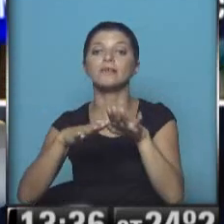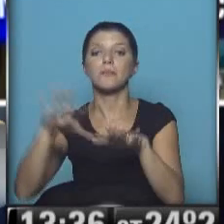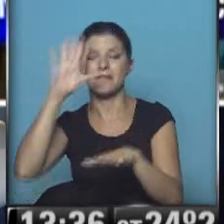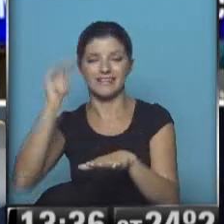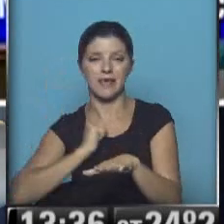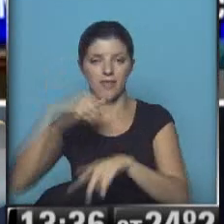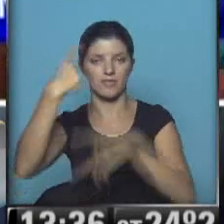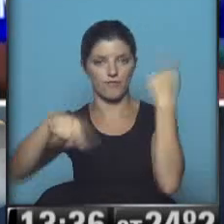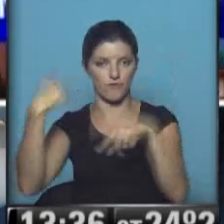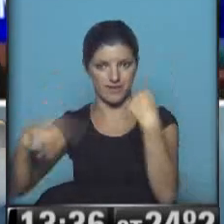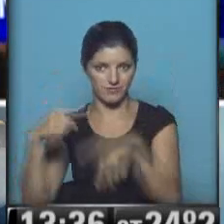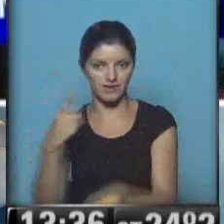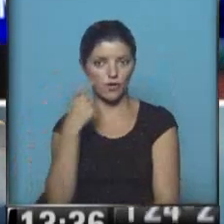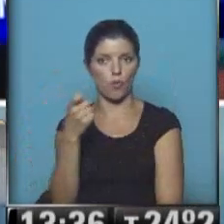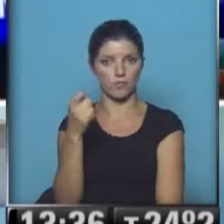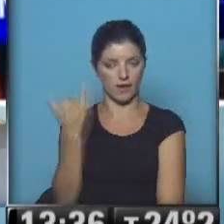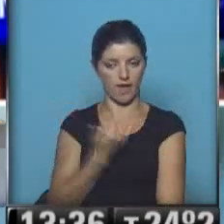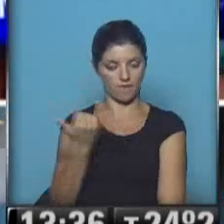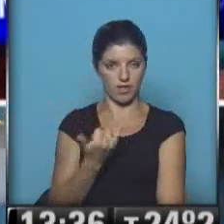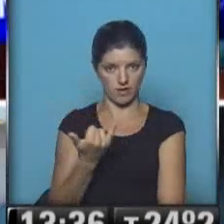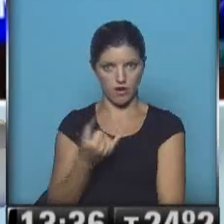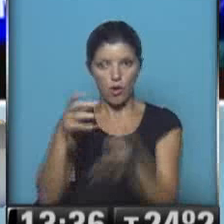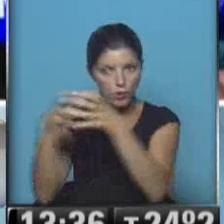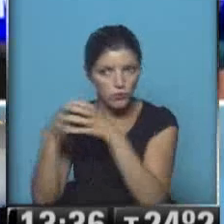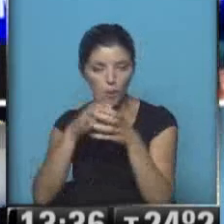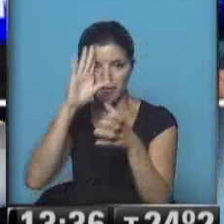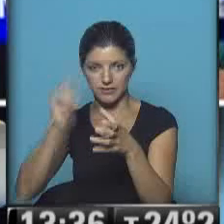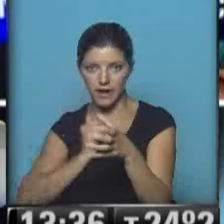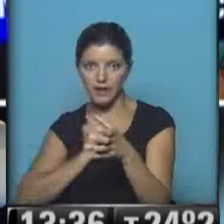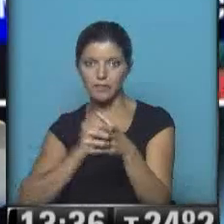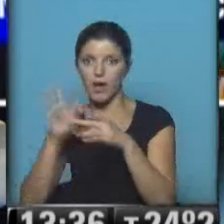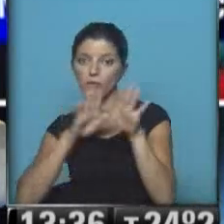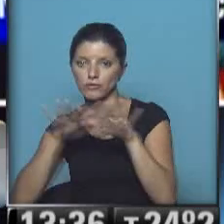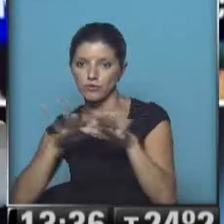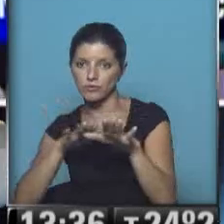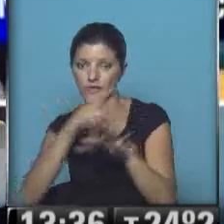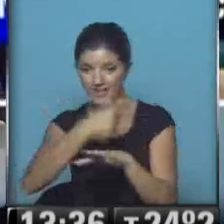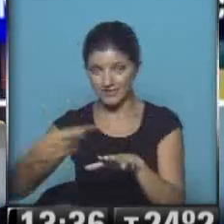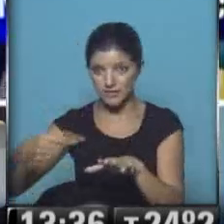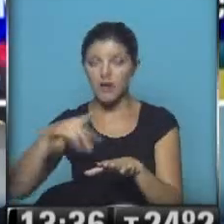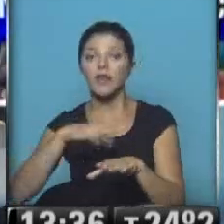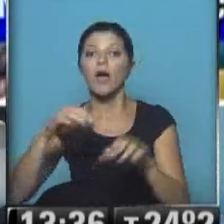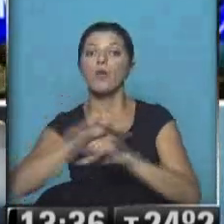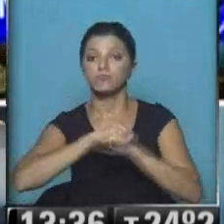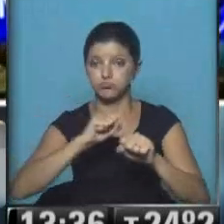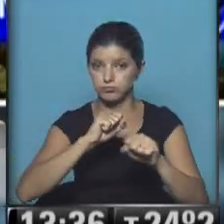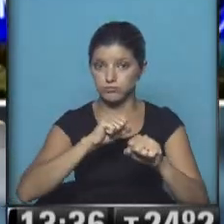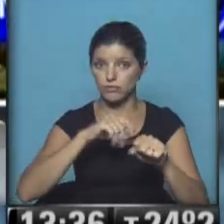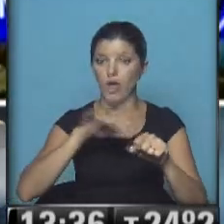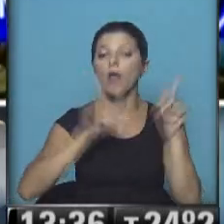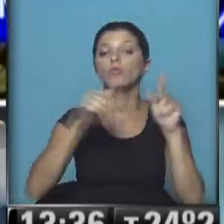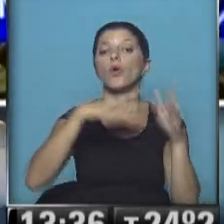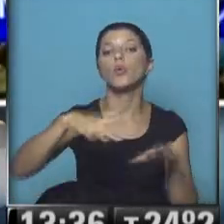se detectó que se estaban haciendo para en un determinado momento de esta semana también atacar cierto ciertos